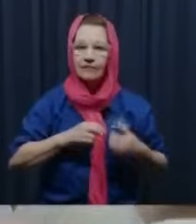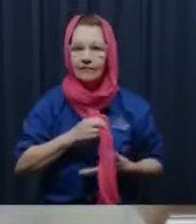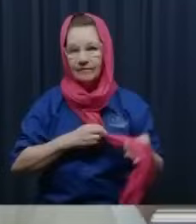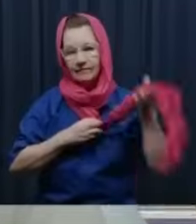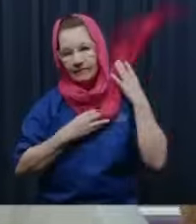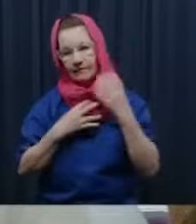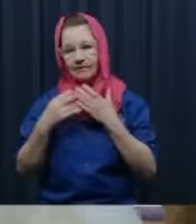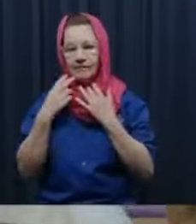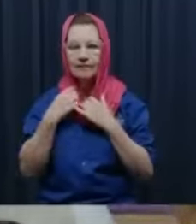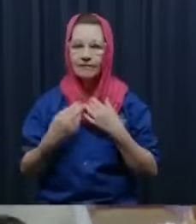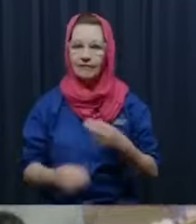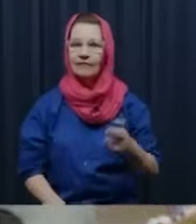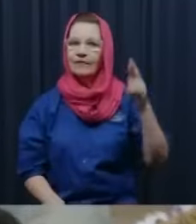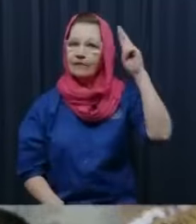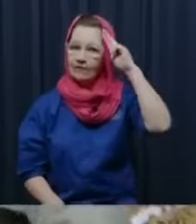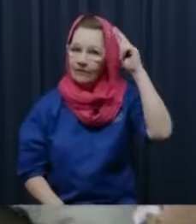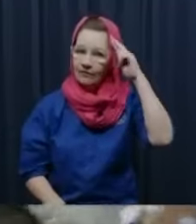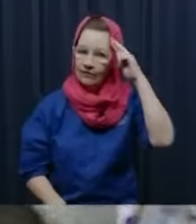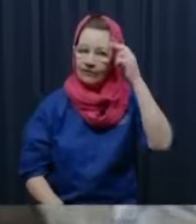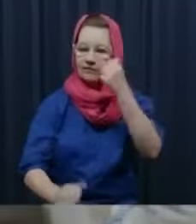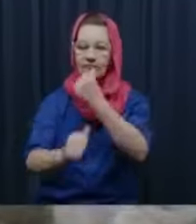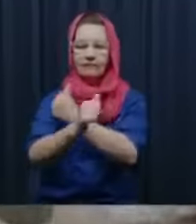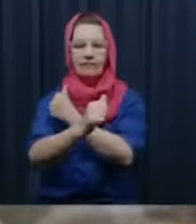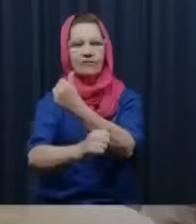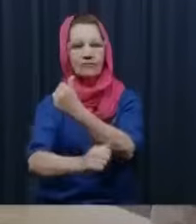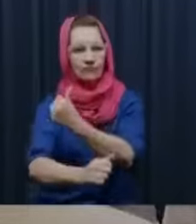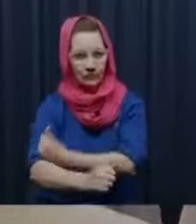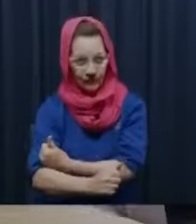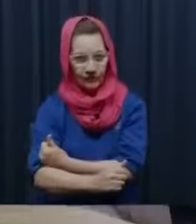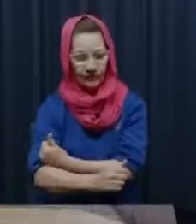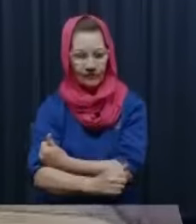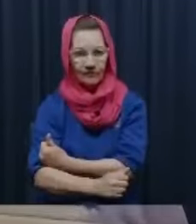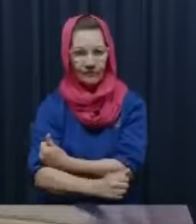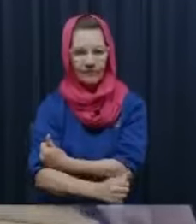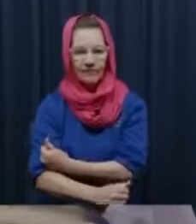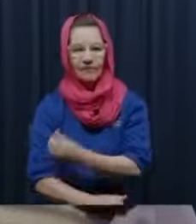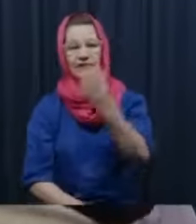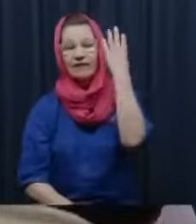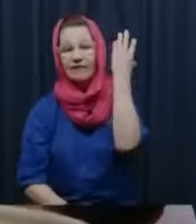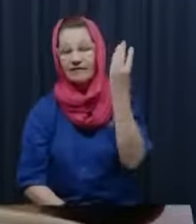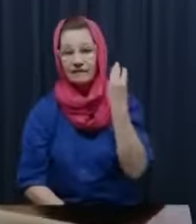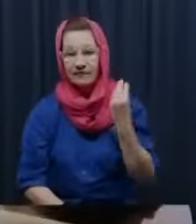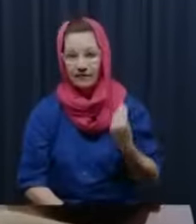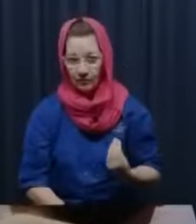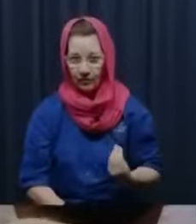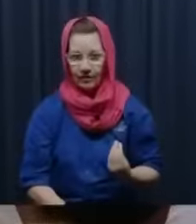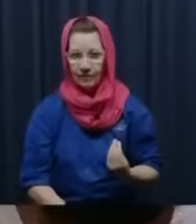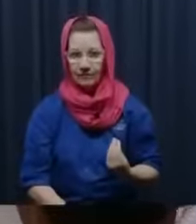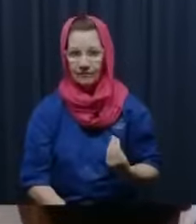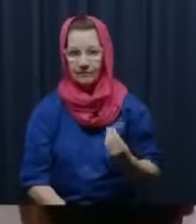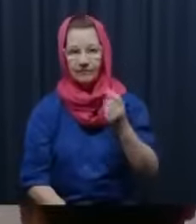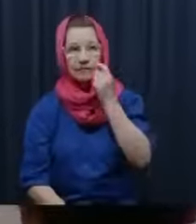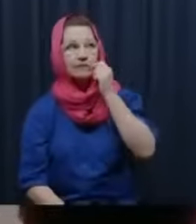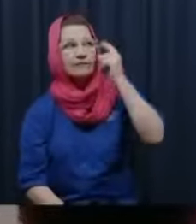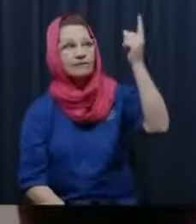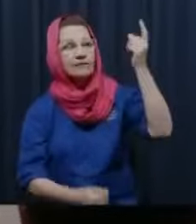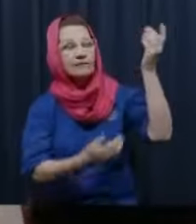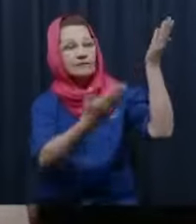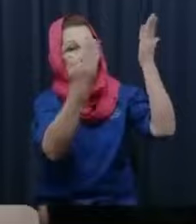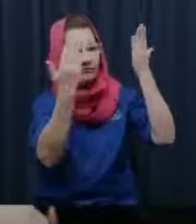en la autoridad en virtud de la autoridad espiritual am que el Señor me ha